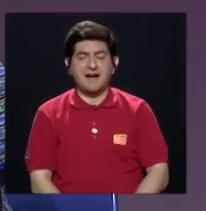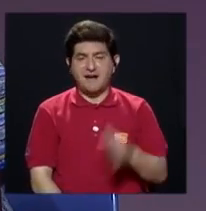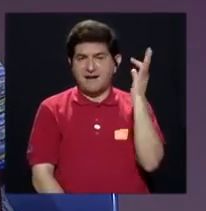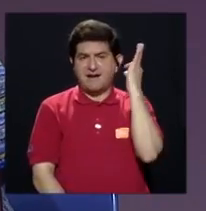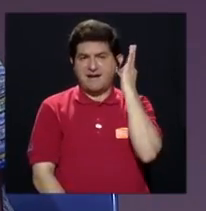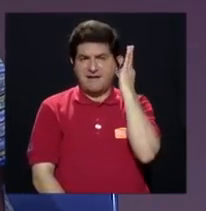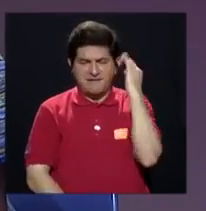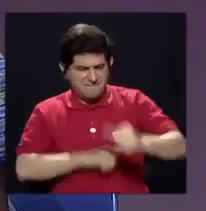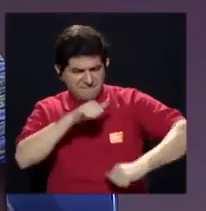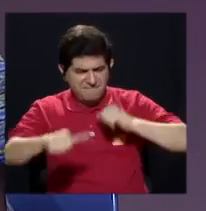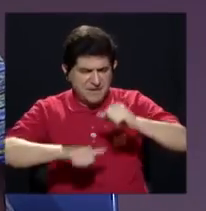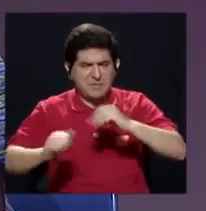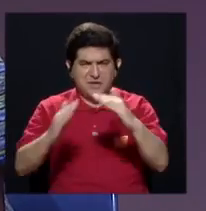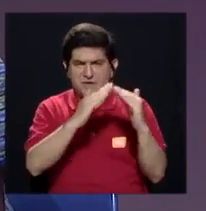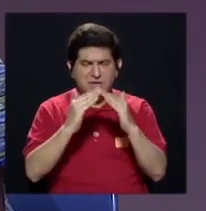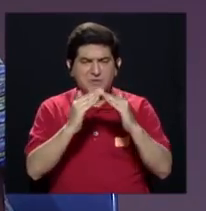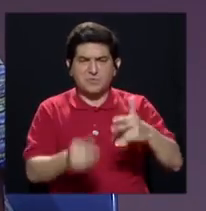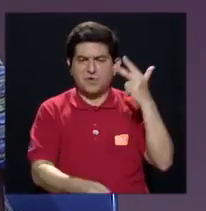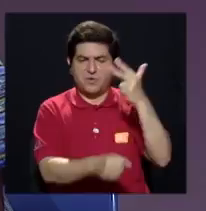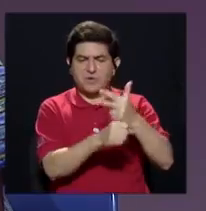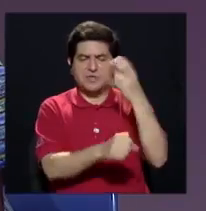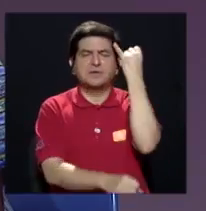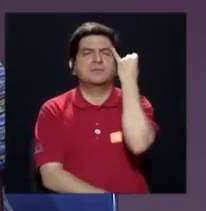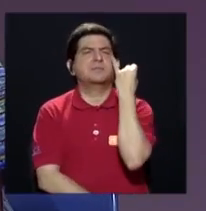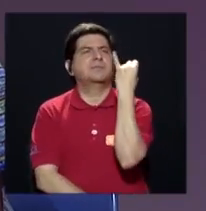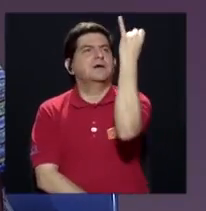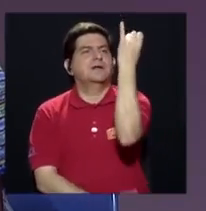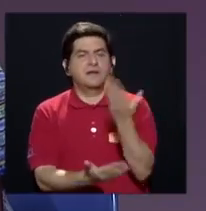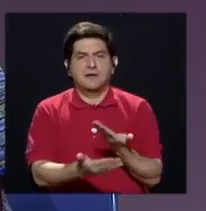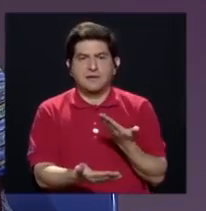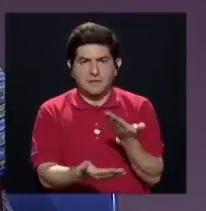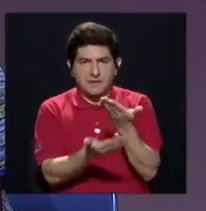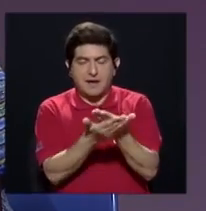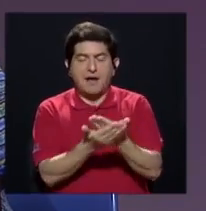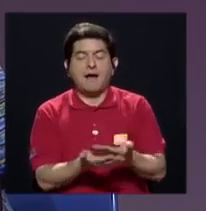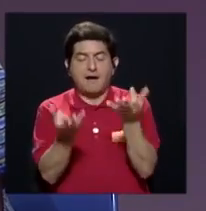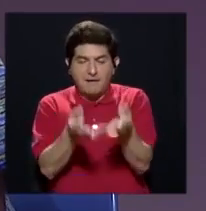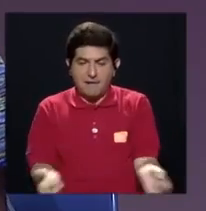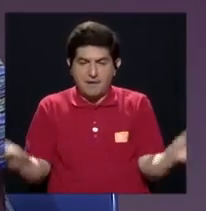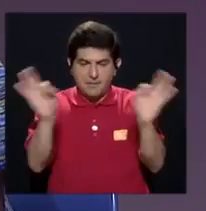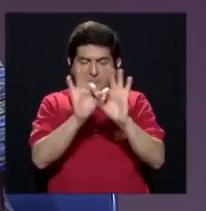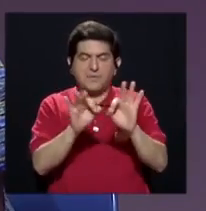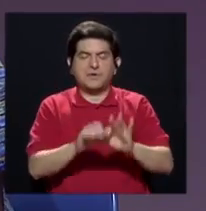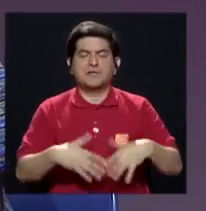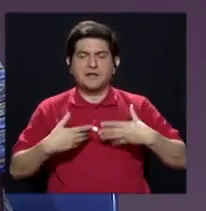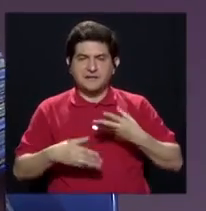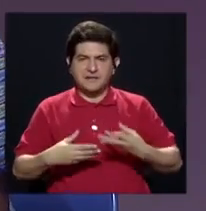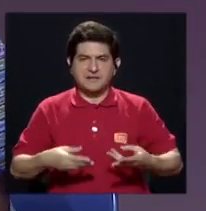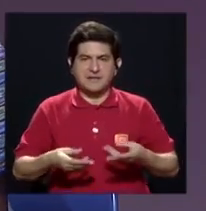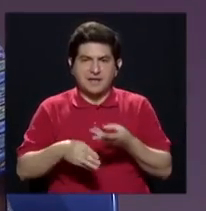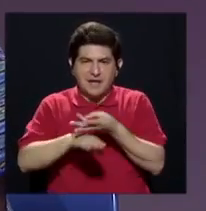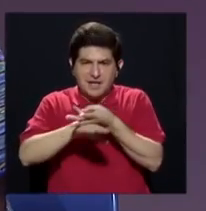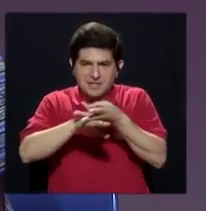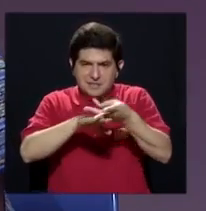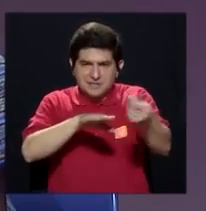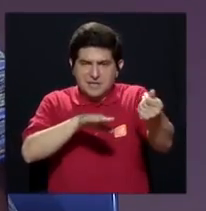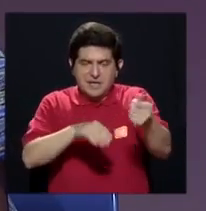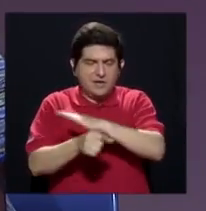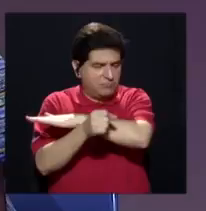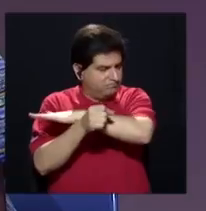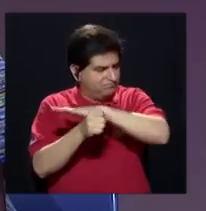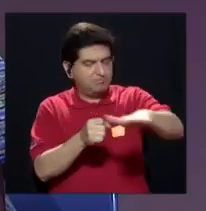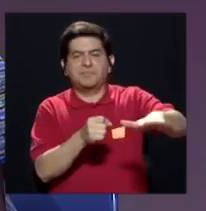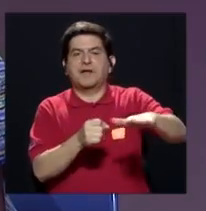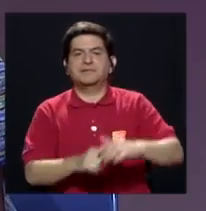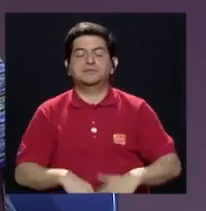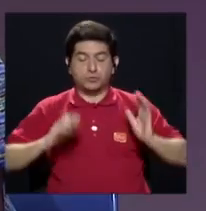en Guatemala concebimos eh la importancia de de sanarnos pero sanarnos en la integralidad